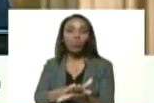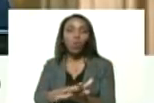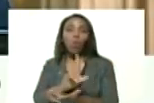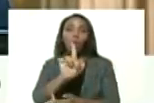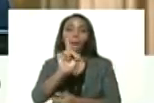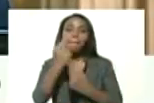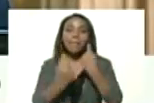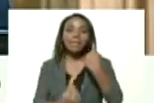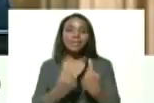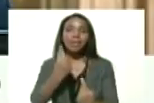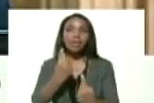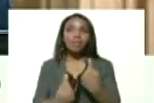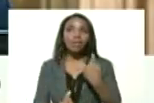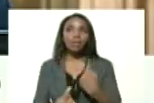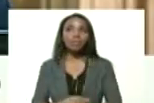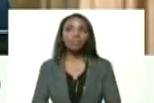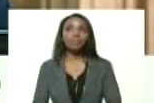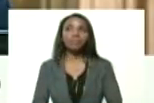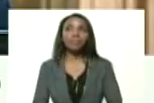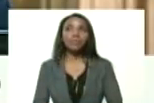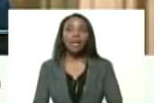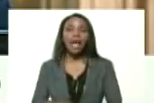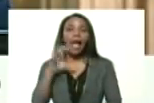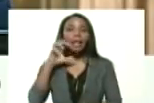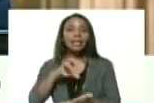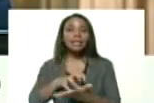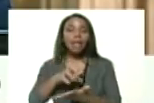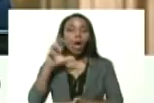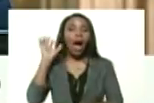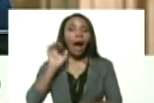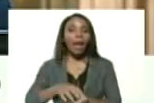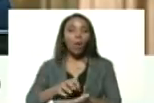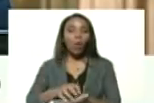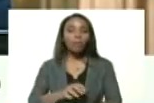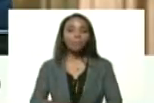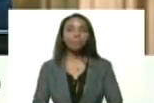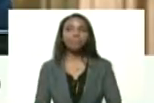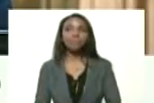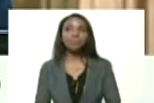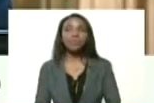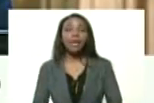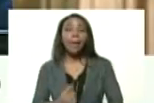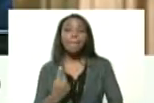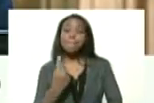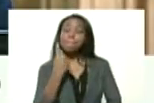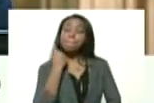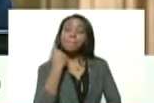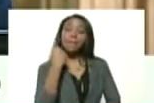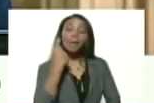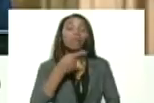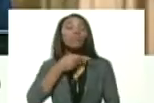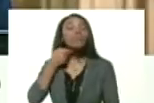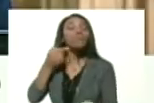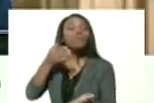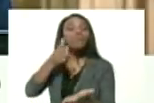paciente en el estado aragua es el primer fallecido